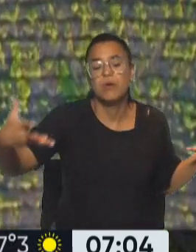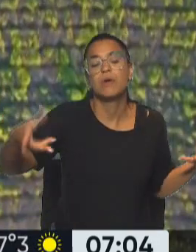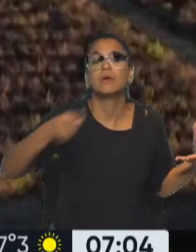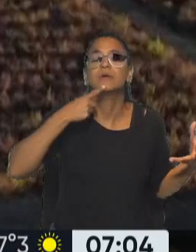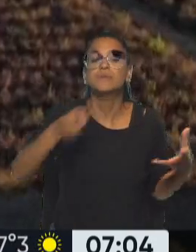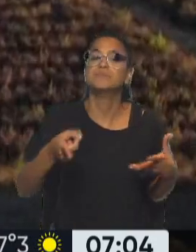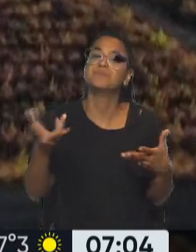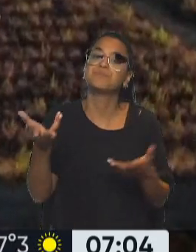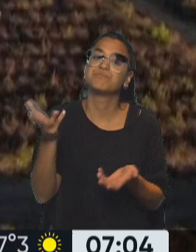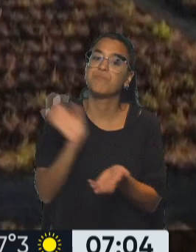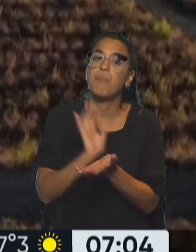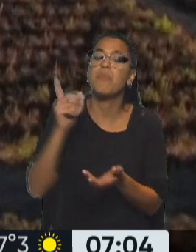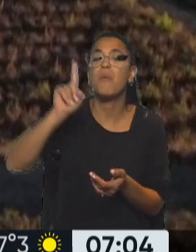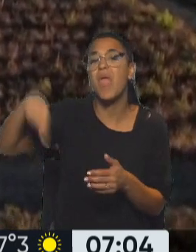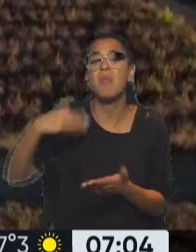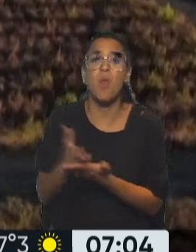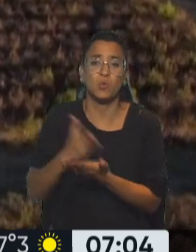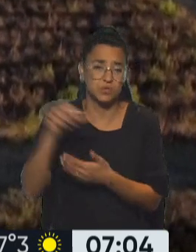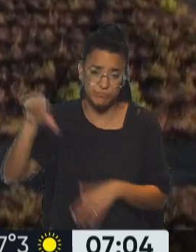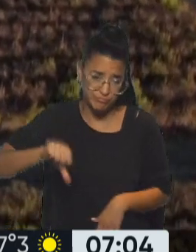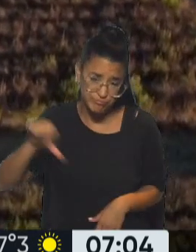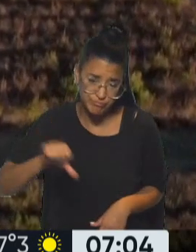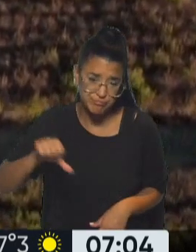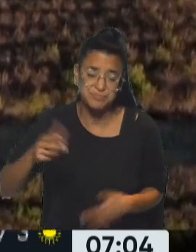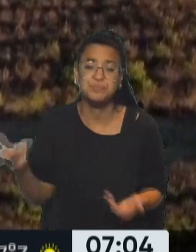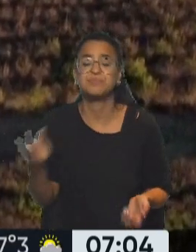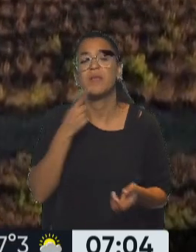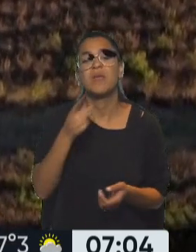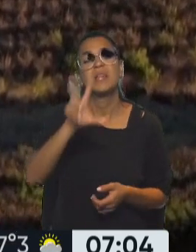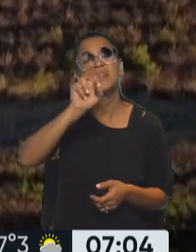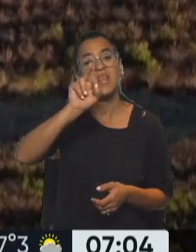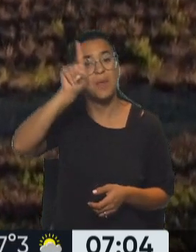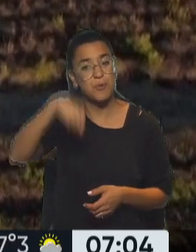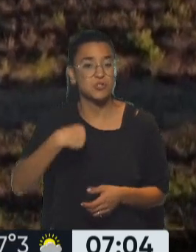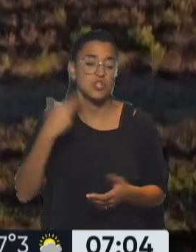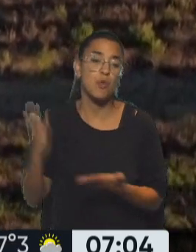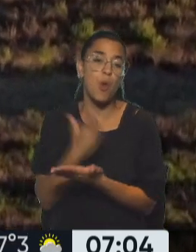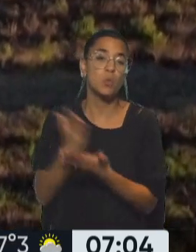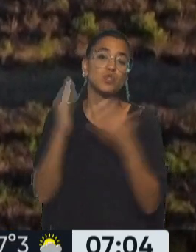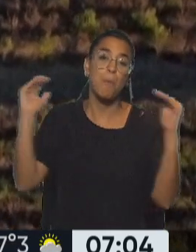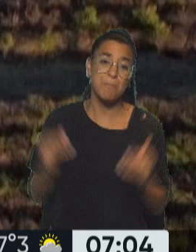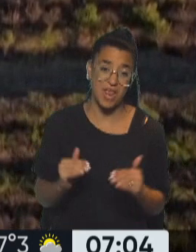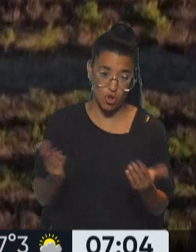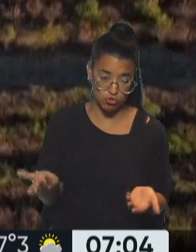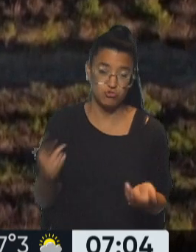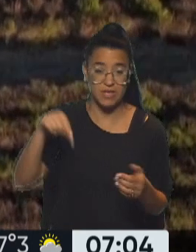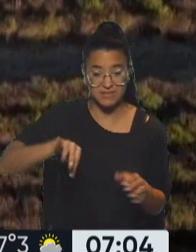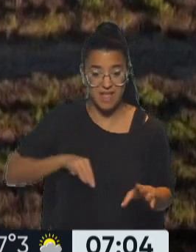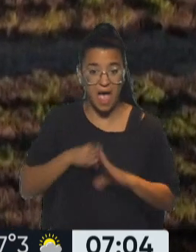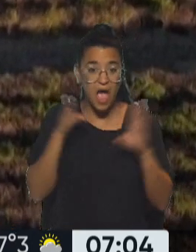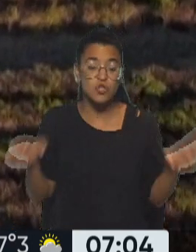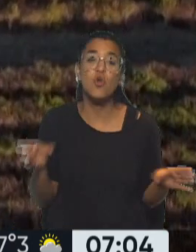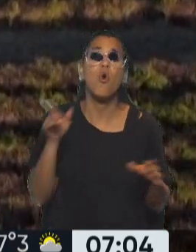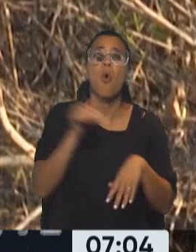siendo productivamente escasa en su potencial. Se habla de un 30% menos de producción este año, no por